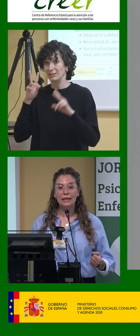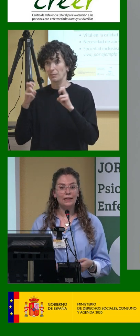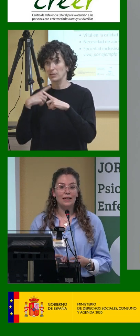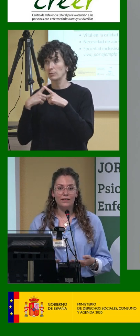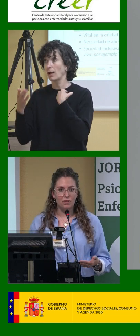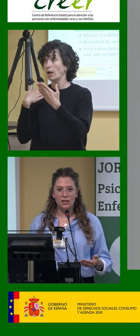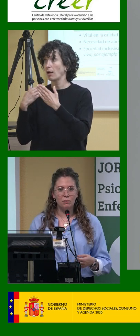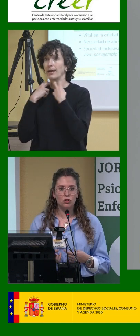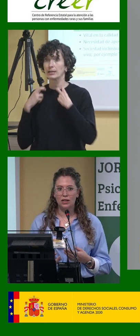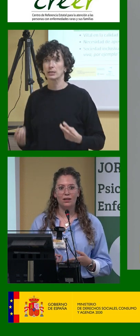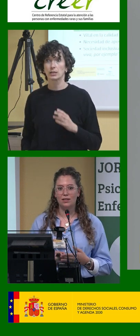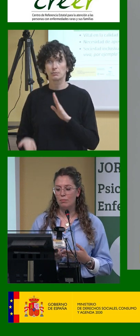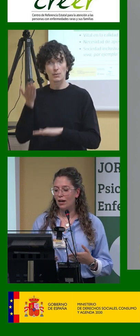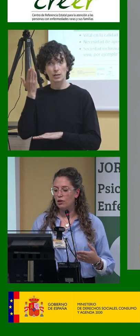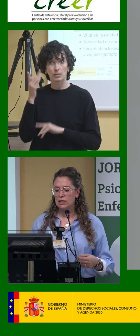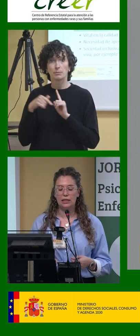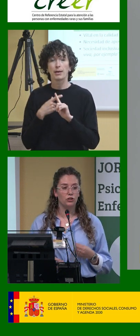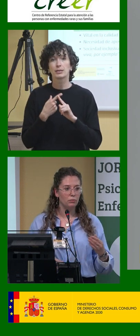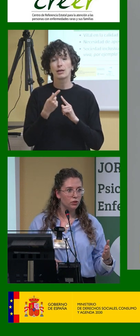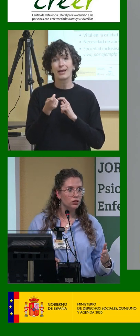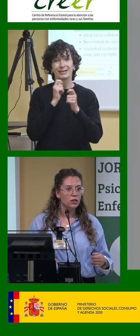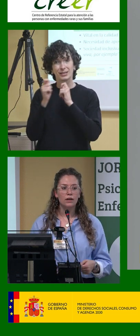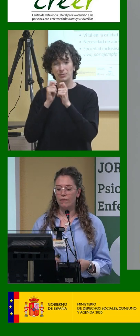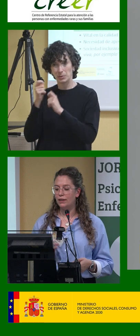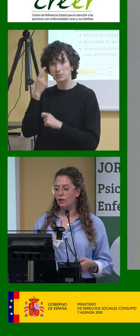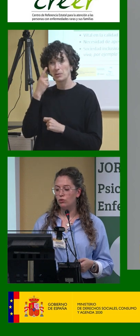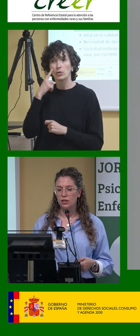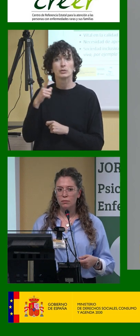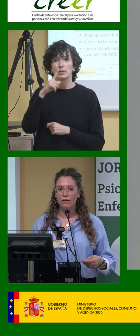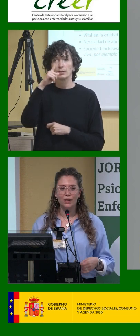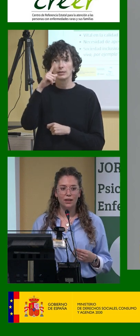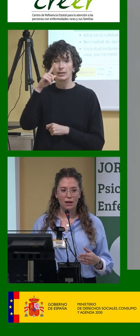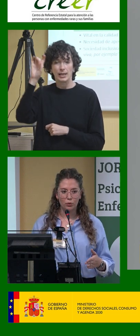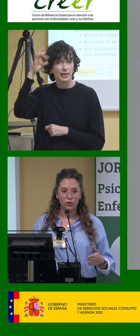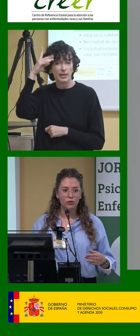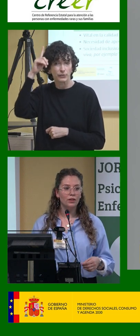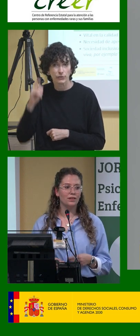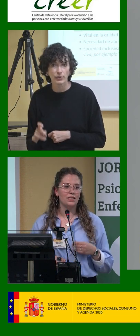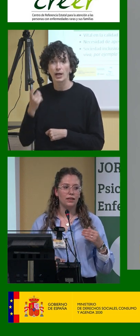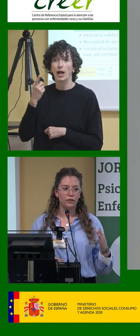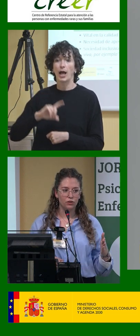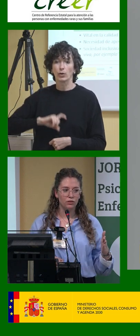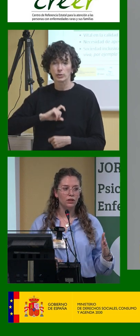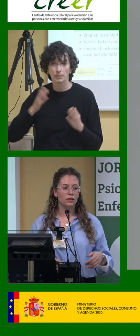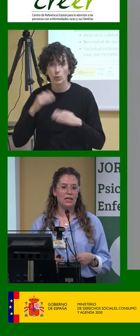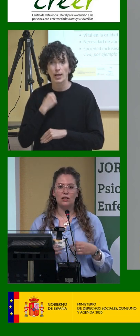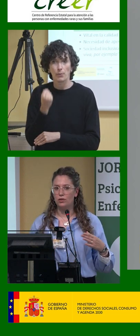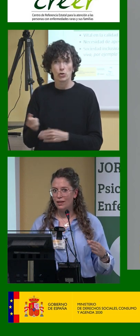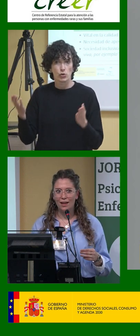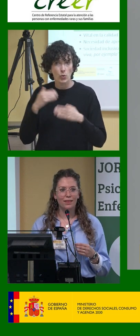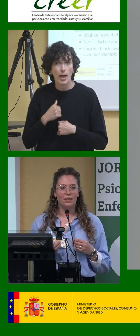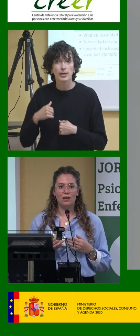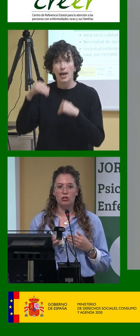sexualidad, y en la entrevista vemos que está plagado de estereotipos, falta de autoestima, falta de apoyo, desatención de